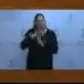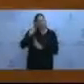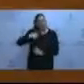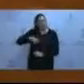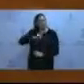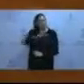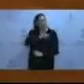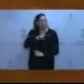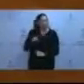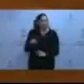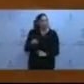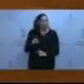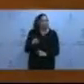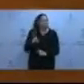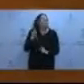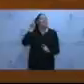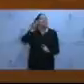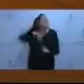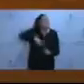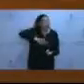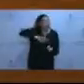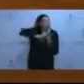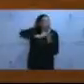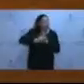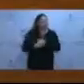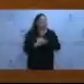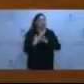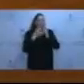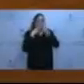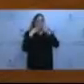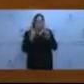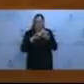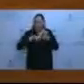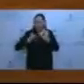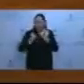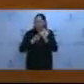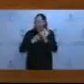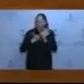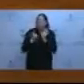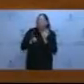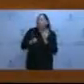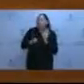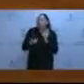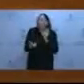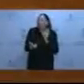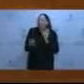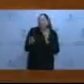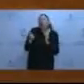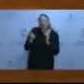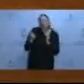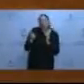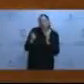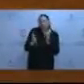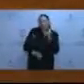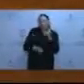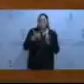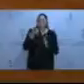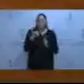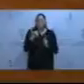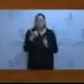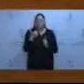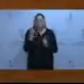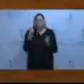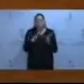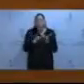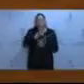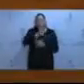esa operación, si se produce, y querría saber si cree usted que el mejor momento para esta modificación, que era muy urgente en